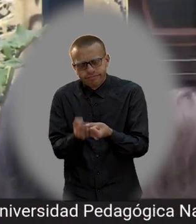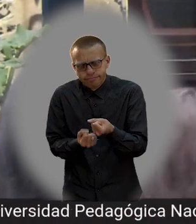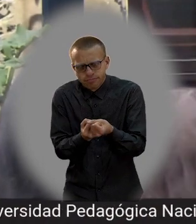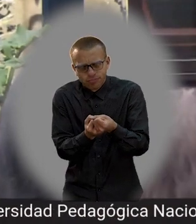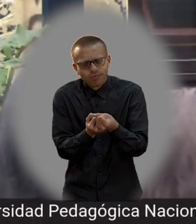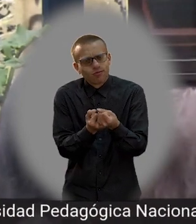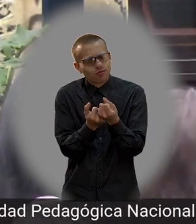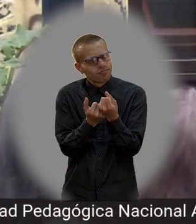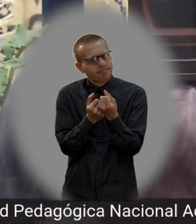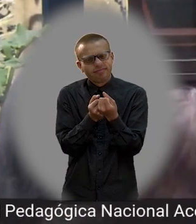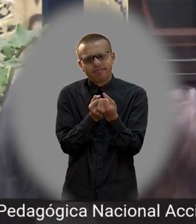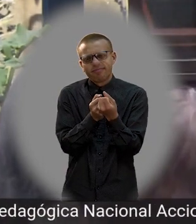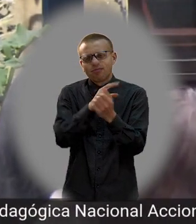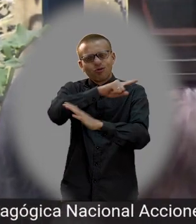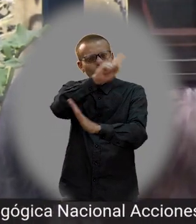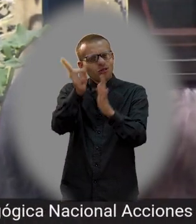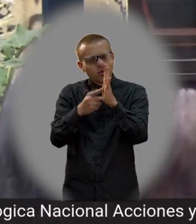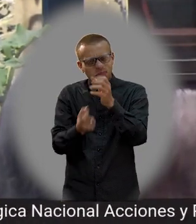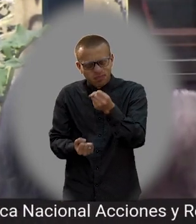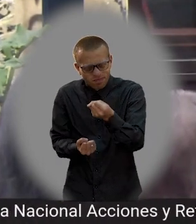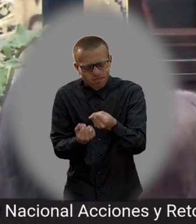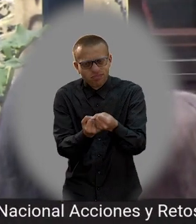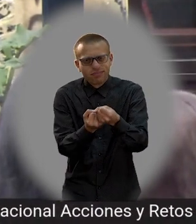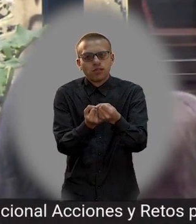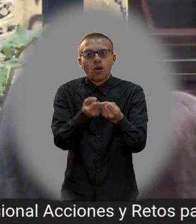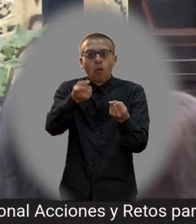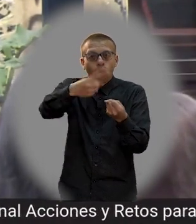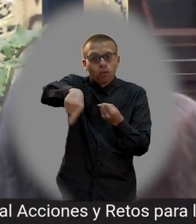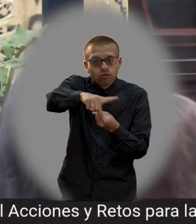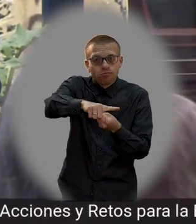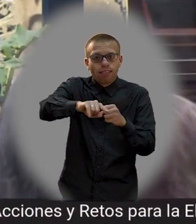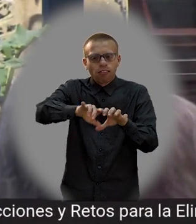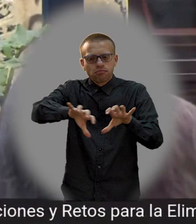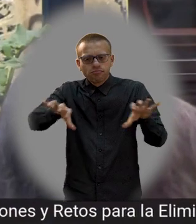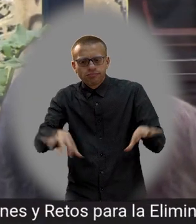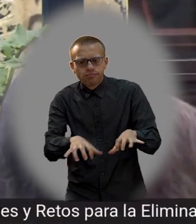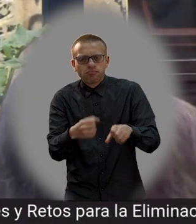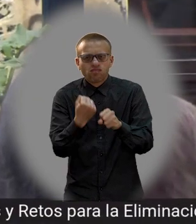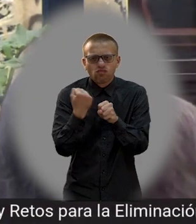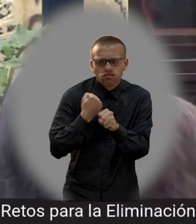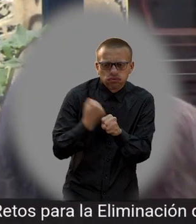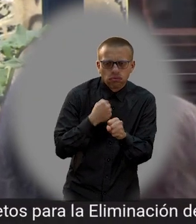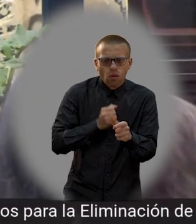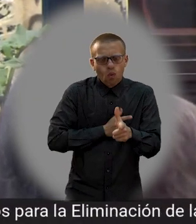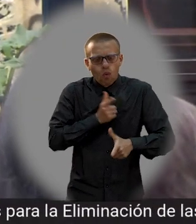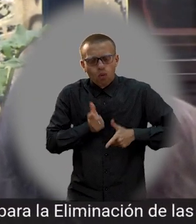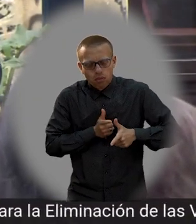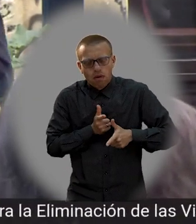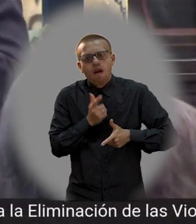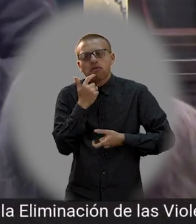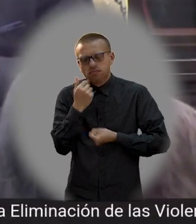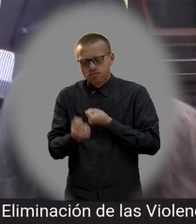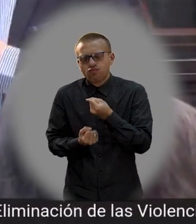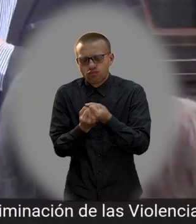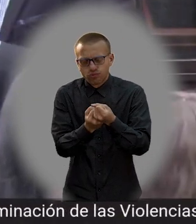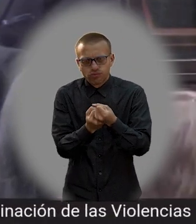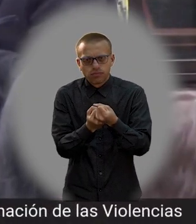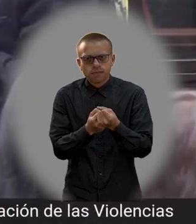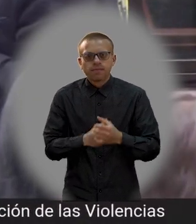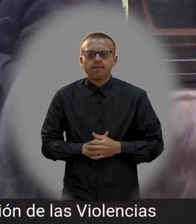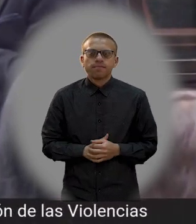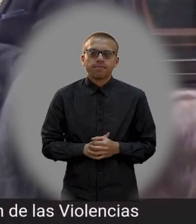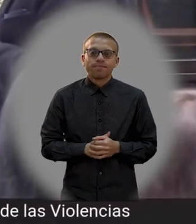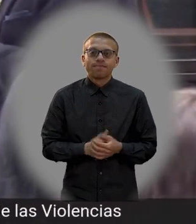todo el respaldo, para que ustedes puedan seguir haciendo su trabajo y su lucha, porque esto es una lucha. A Ángela